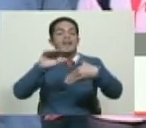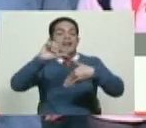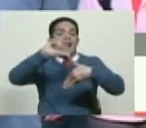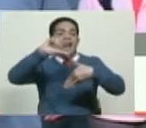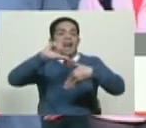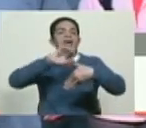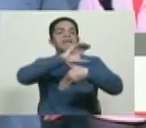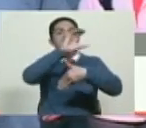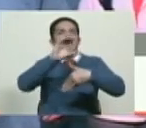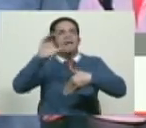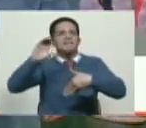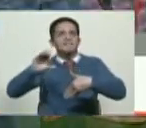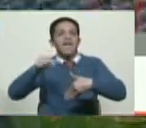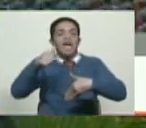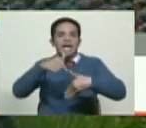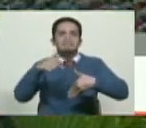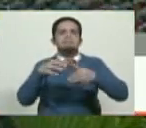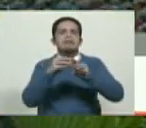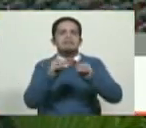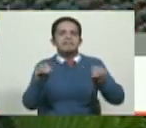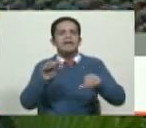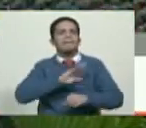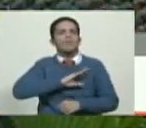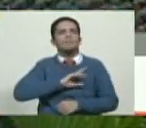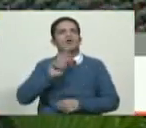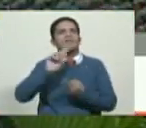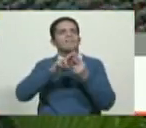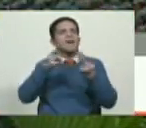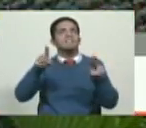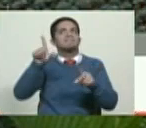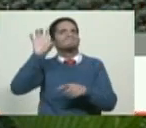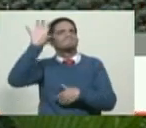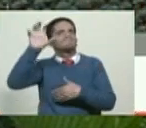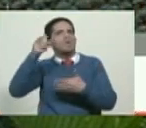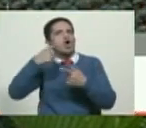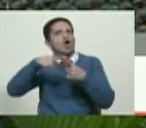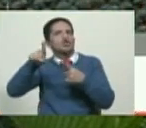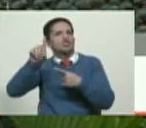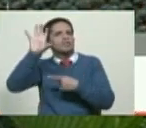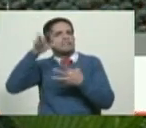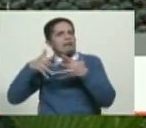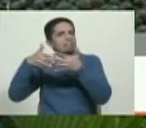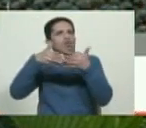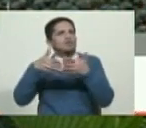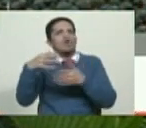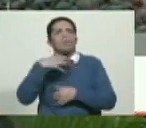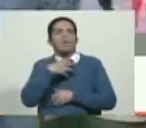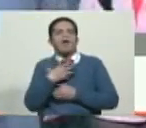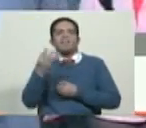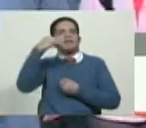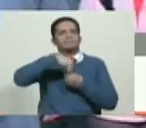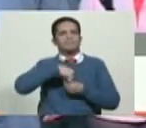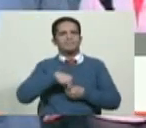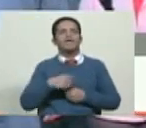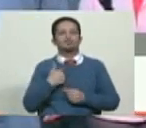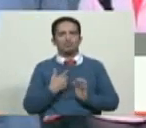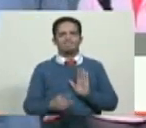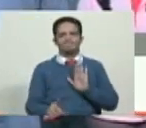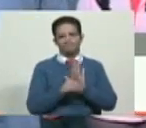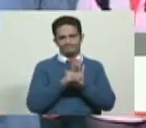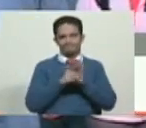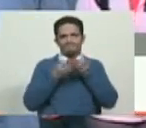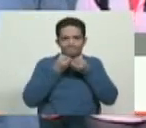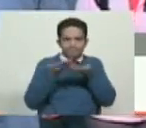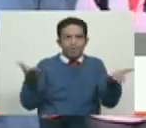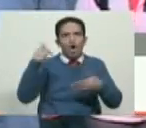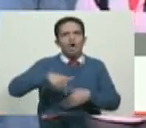paz por todo el siglo XXI, y el imperialismo no podrá con nosotros, ni ahora ni nunca. Así lo decreto hoy, este